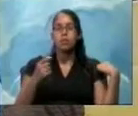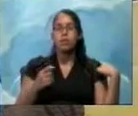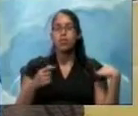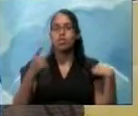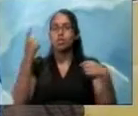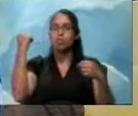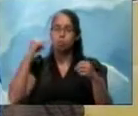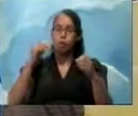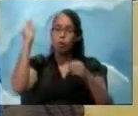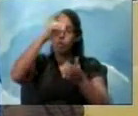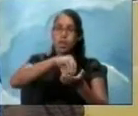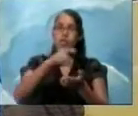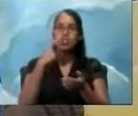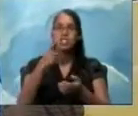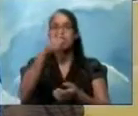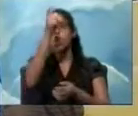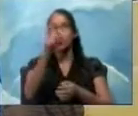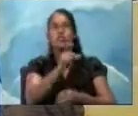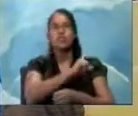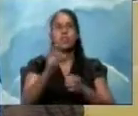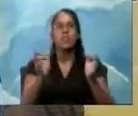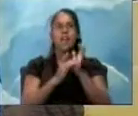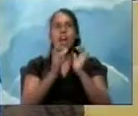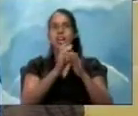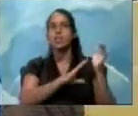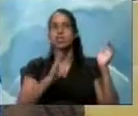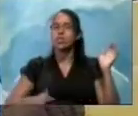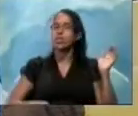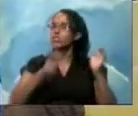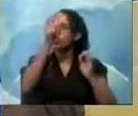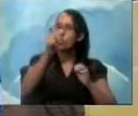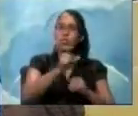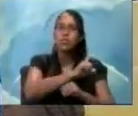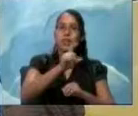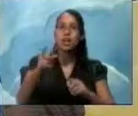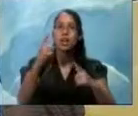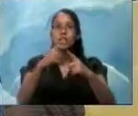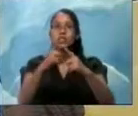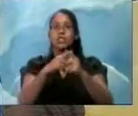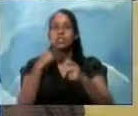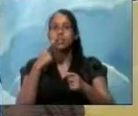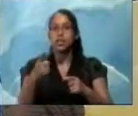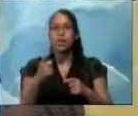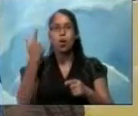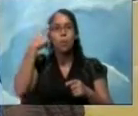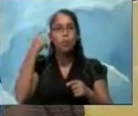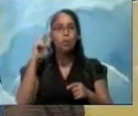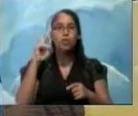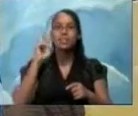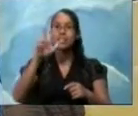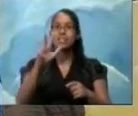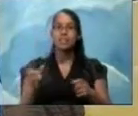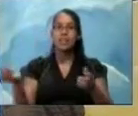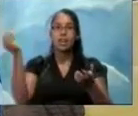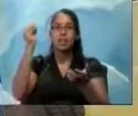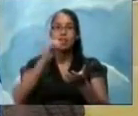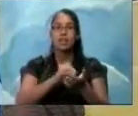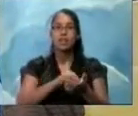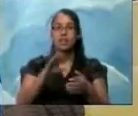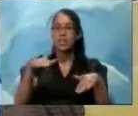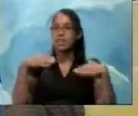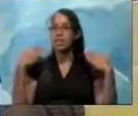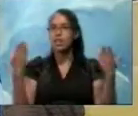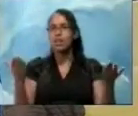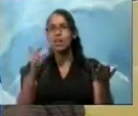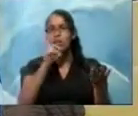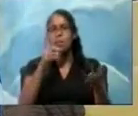voces diciendo: crucifícale, crucifícale. Él le dijo por tercera vez: pues, ¿qué mal